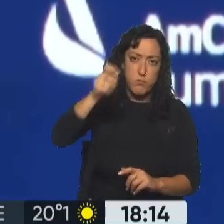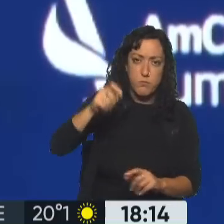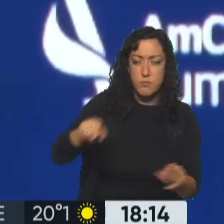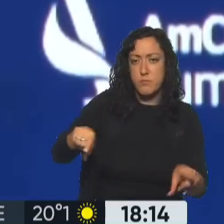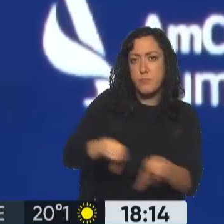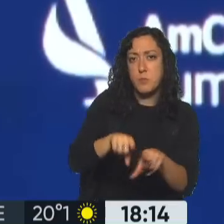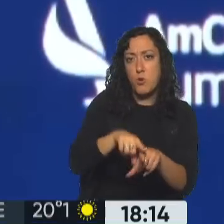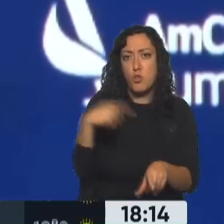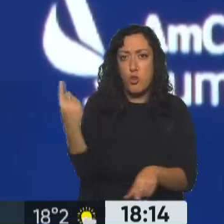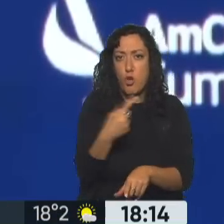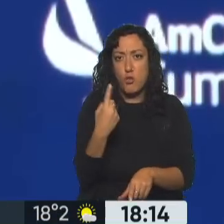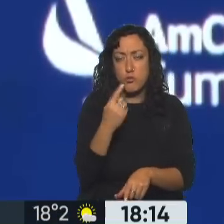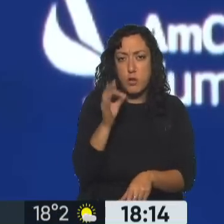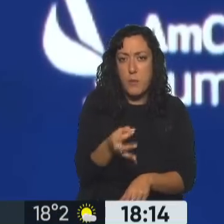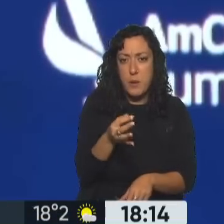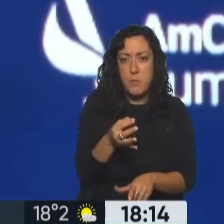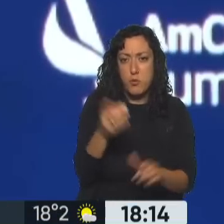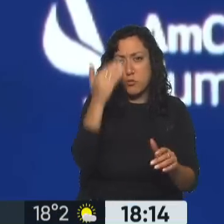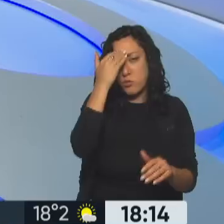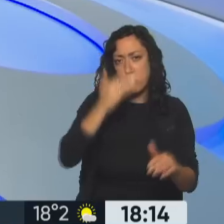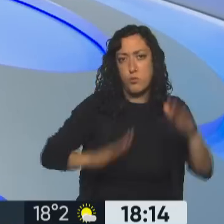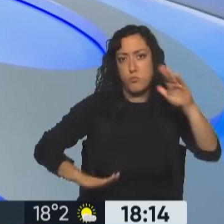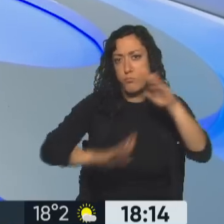todos sabemos está por sobre todos nosotros.